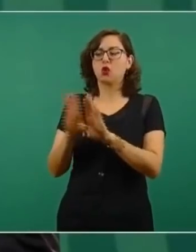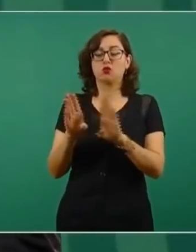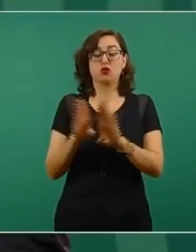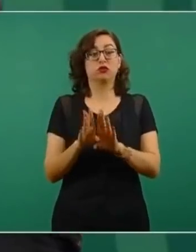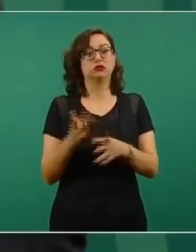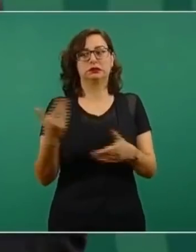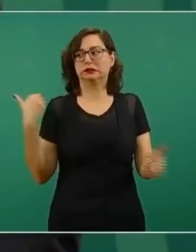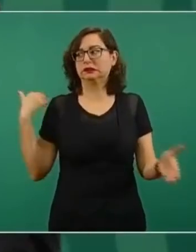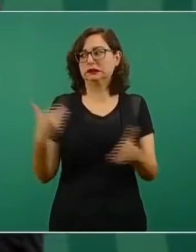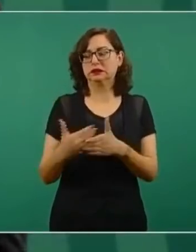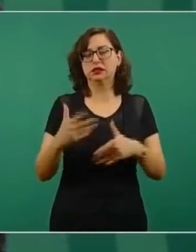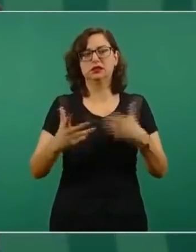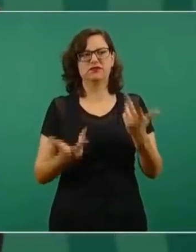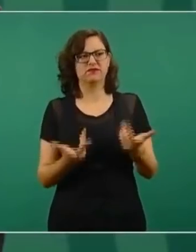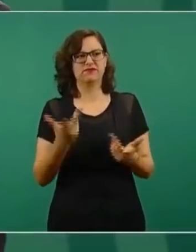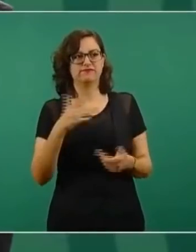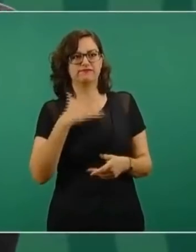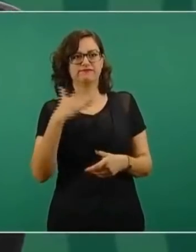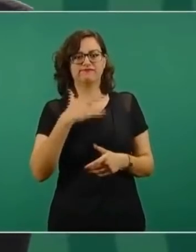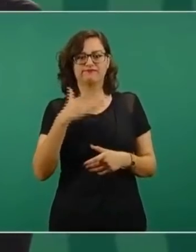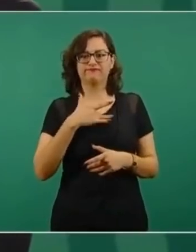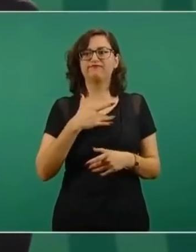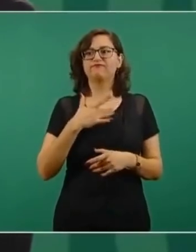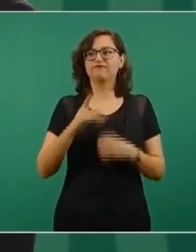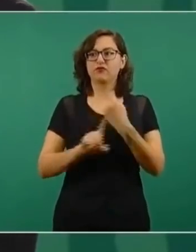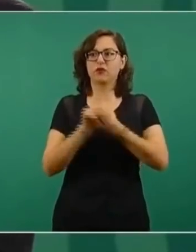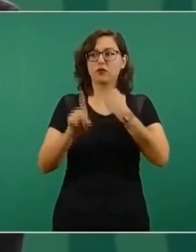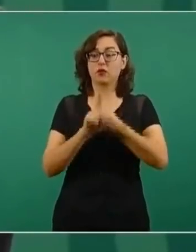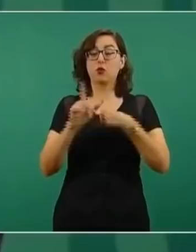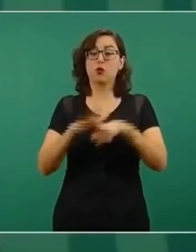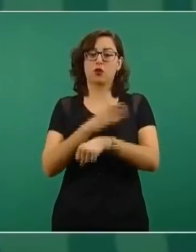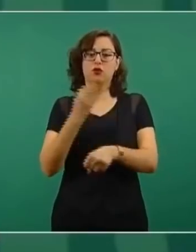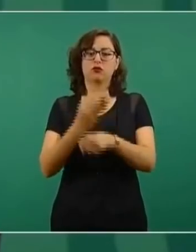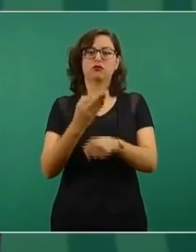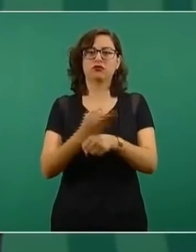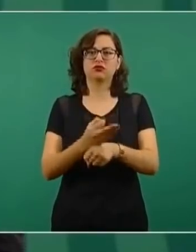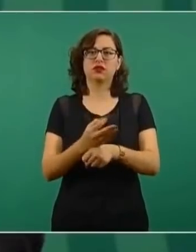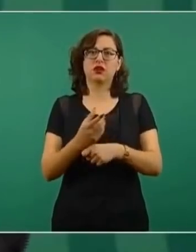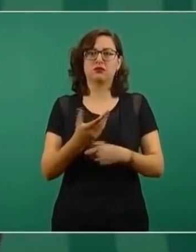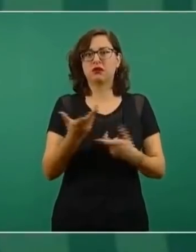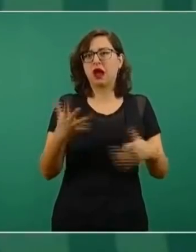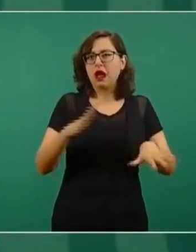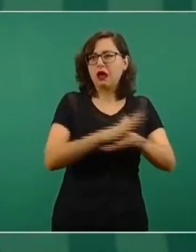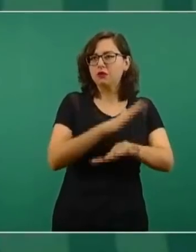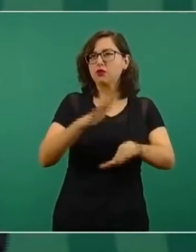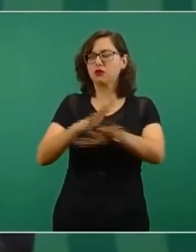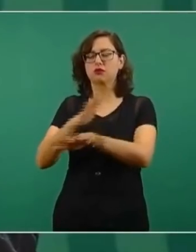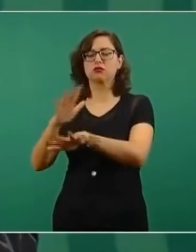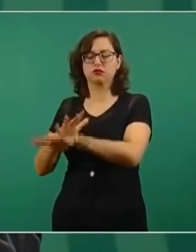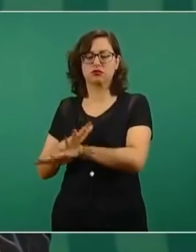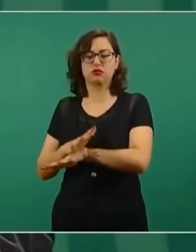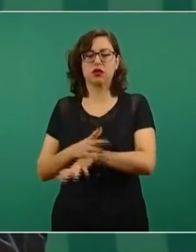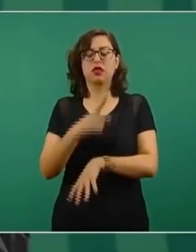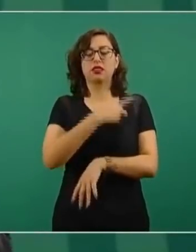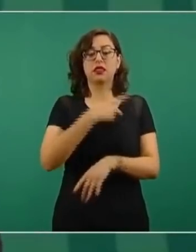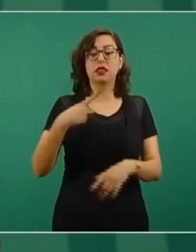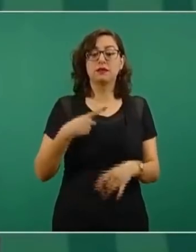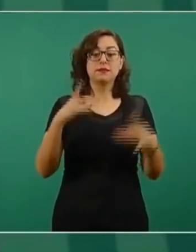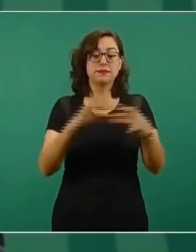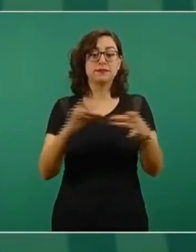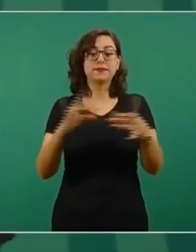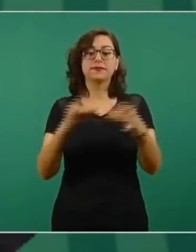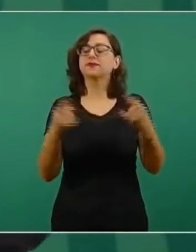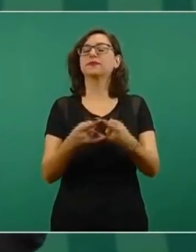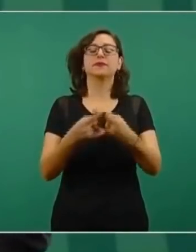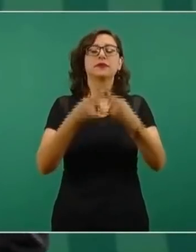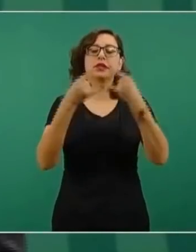que ha tenido hoy en día el sector eléctrico. Para ello, pues bueno, es importante iniciar con un poquito de antecedente en el